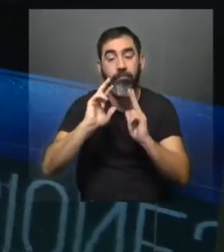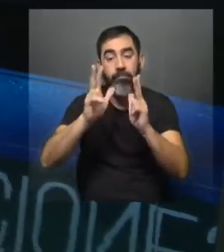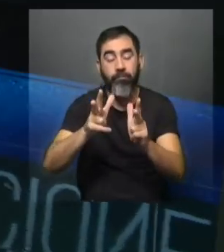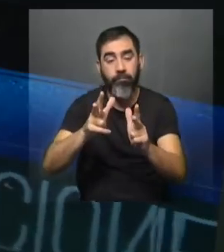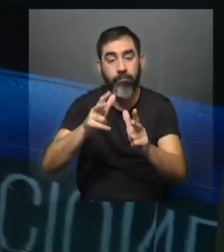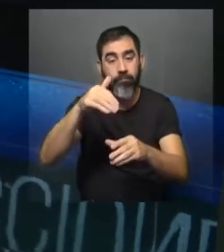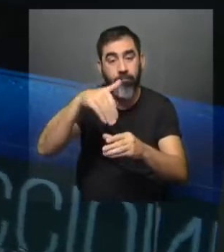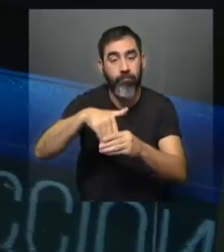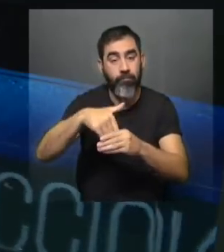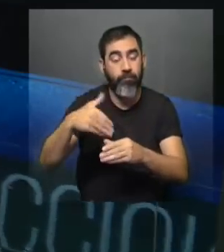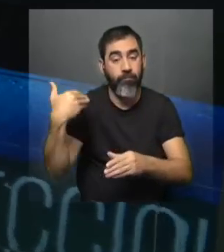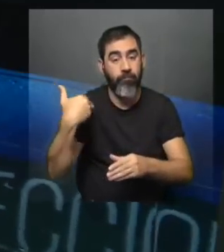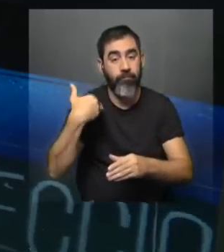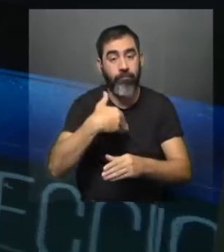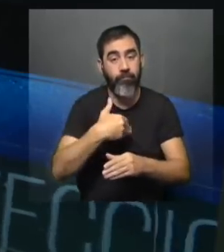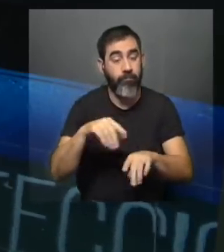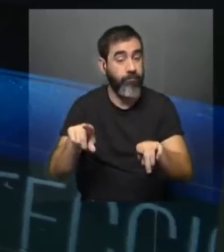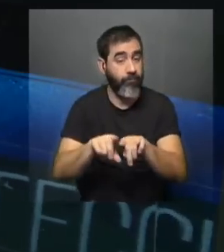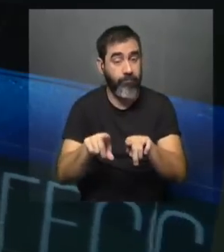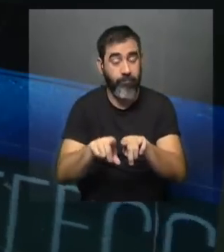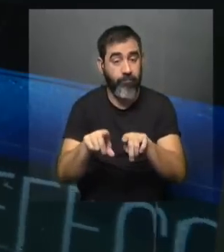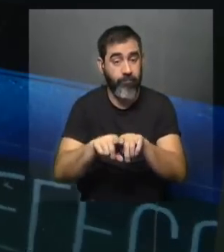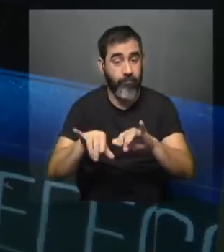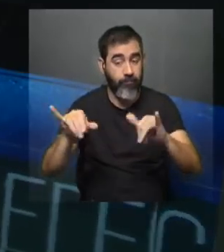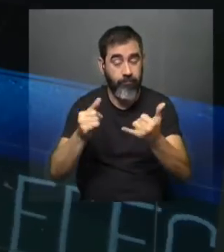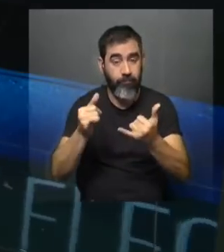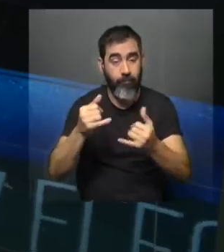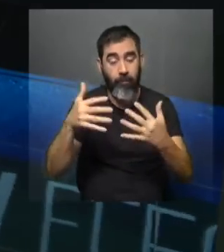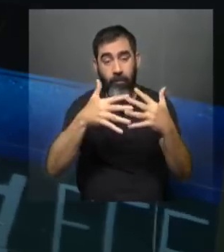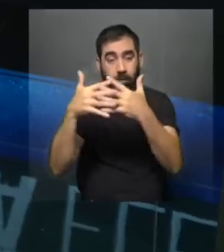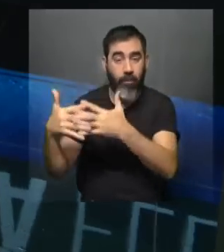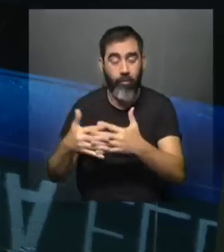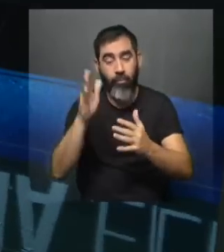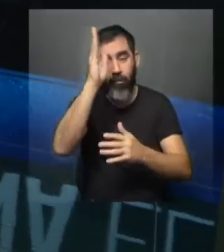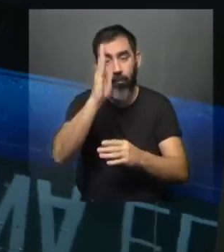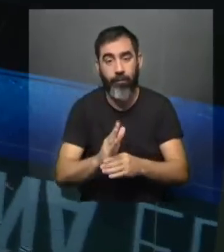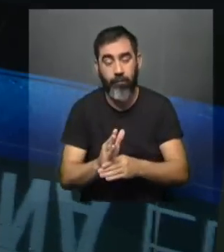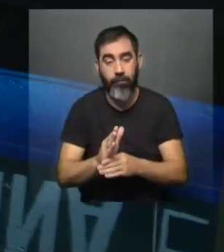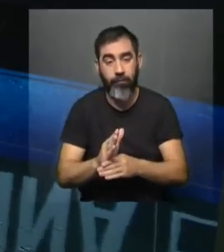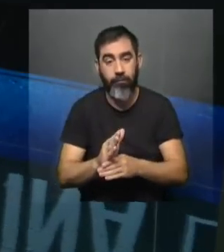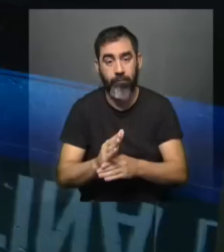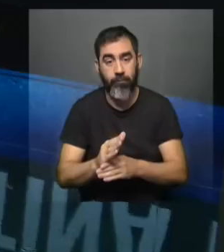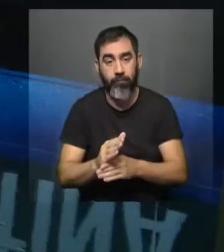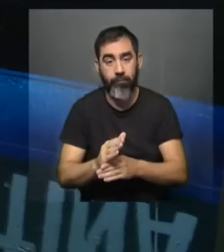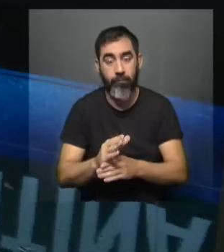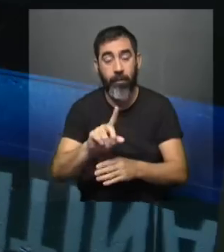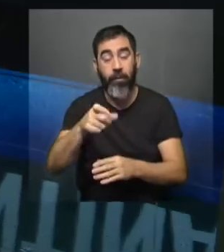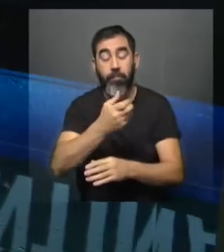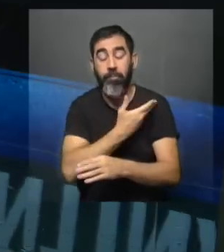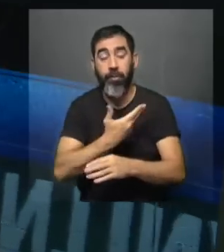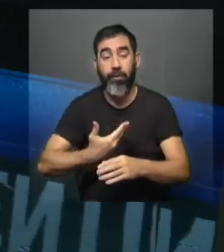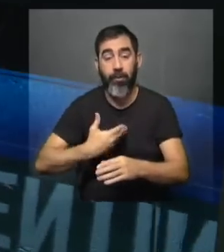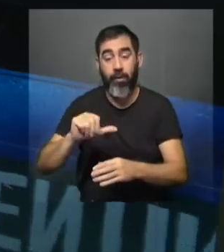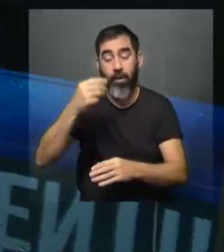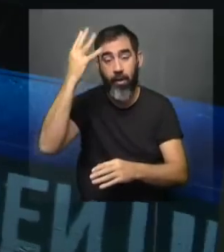en Argentina no es diferente a lo que también ya ocurrió en Estados Unidos y en Brasil cuando tuvieron buenos resultados los expresidentes